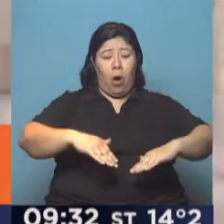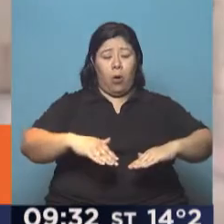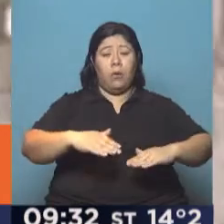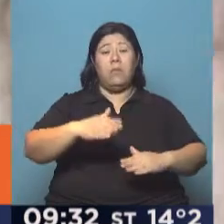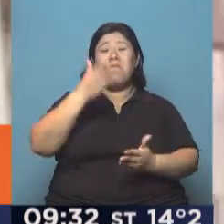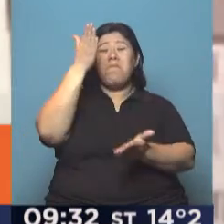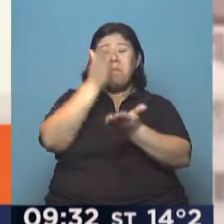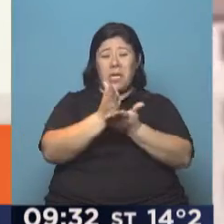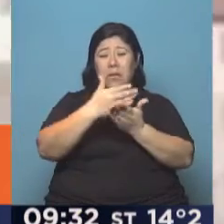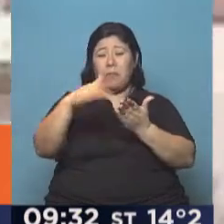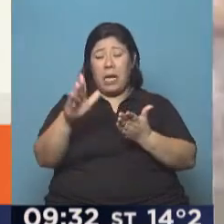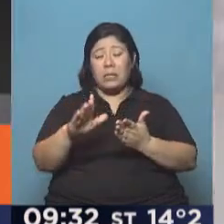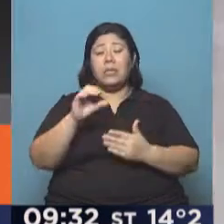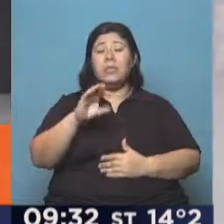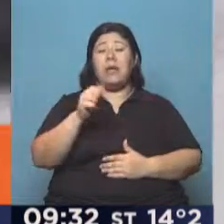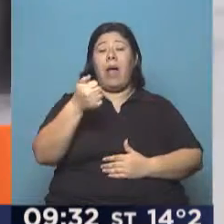hablando de